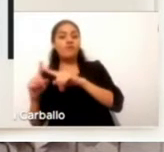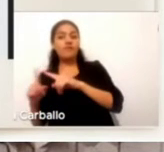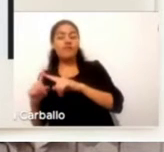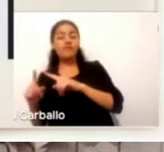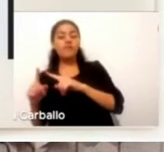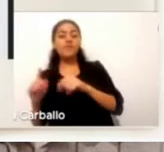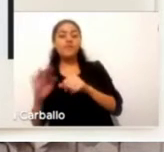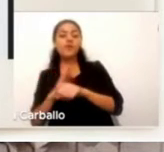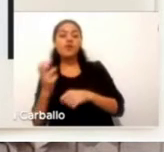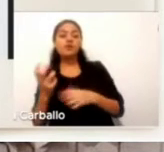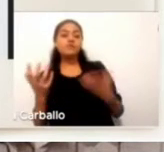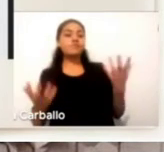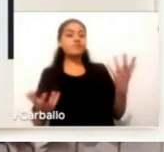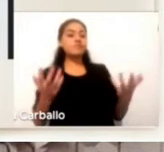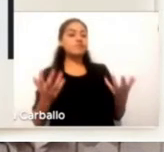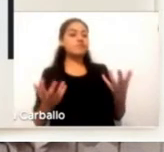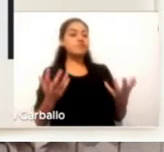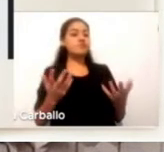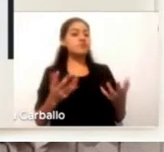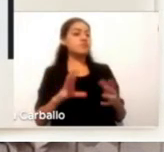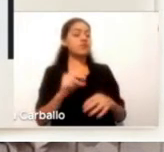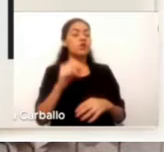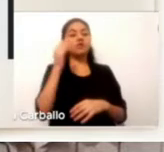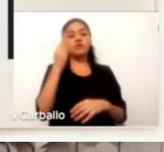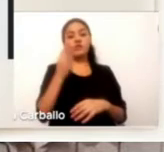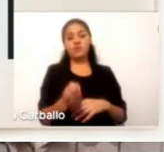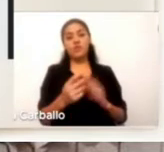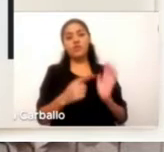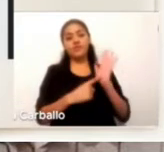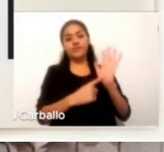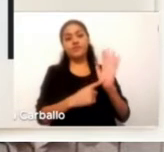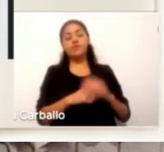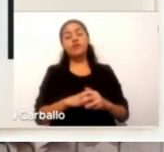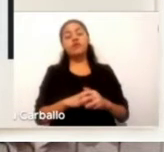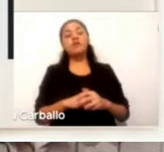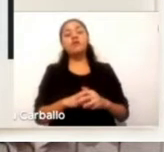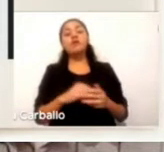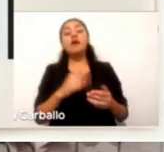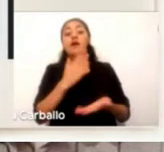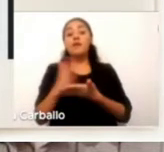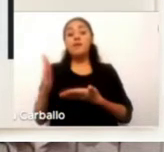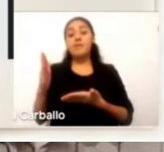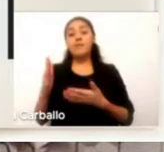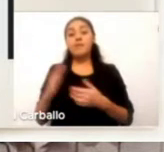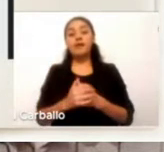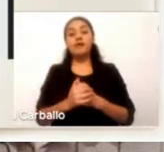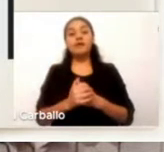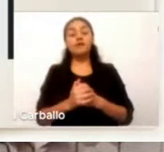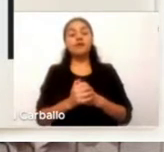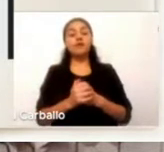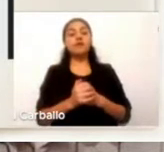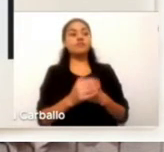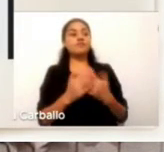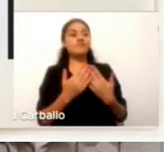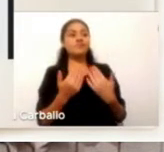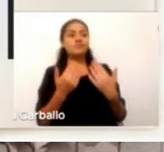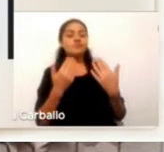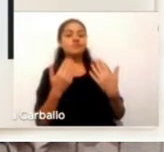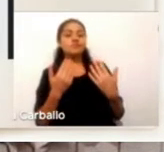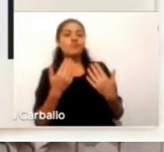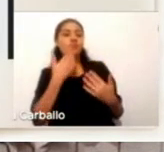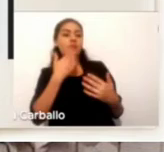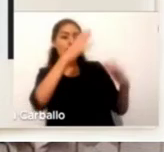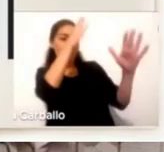cual no se acreditó en el presente asunto. Además, en el caso de inconformidad por la improcedencia de las medidas